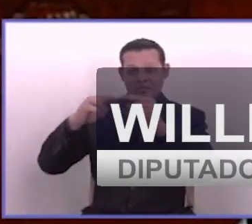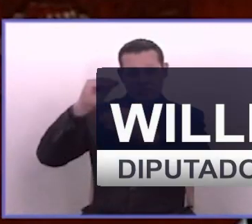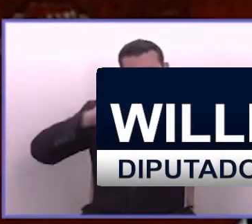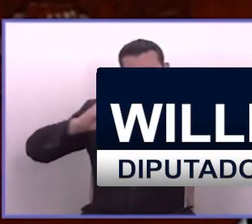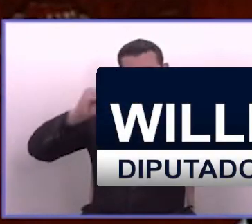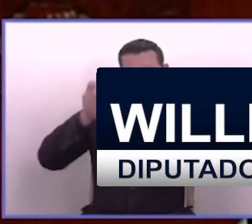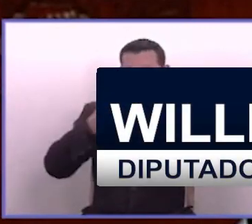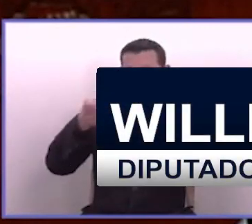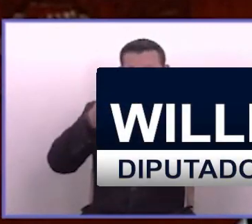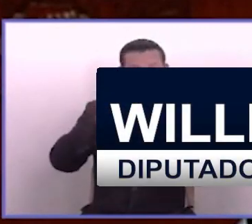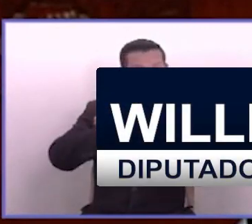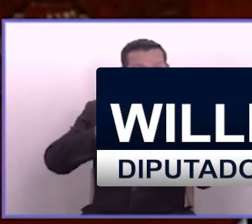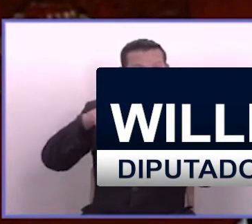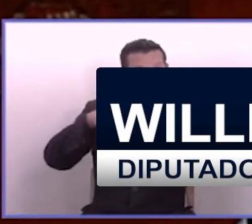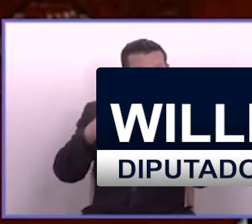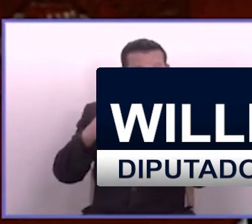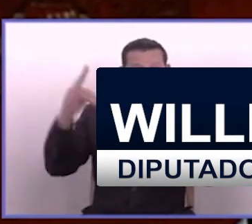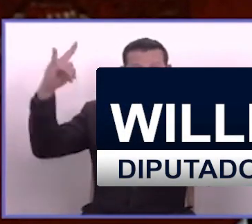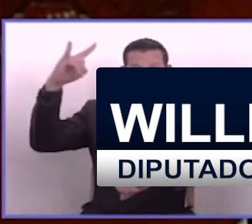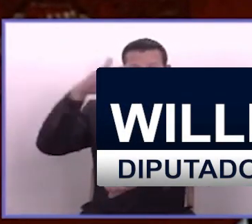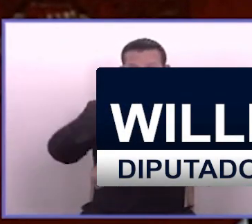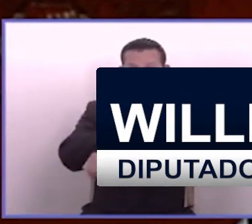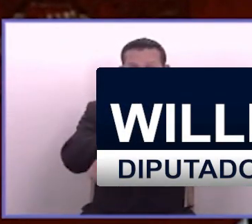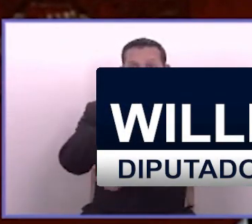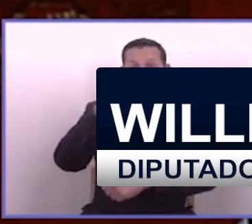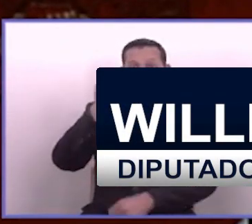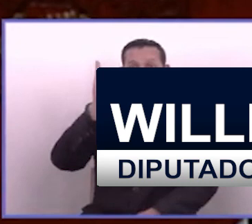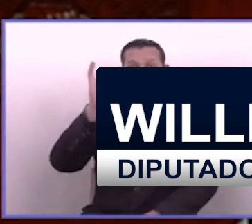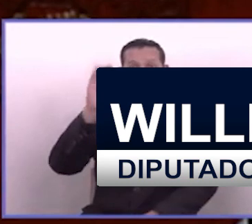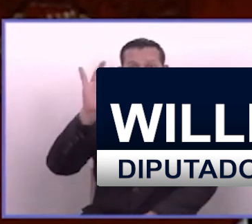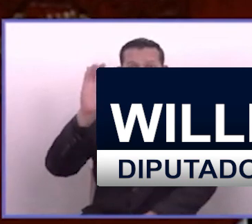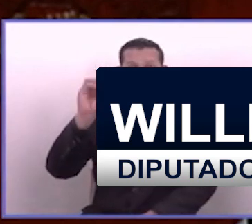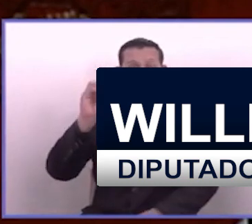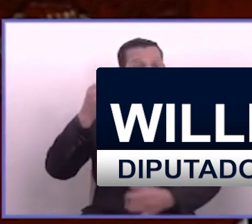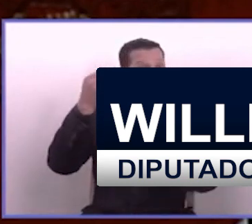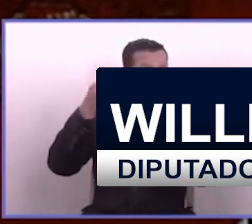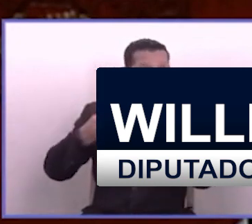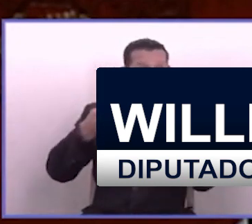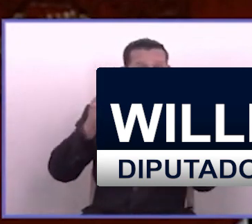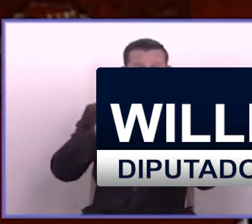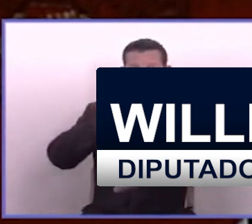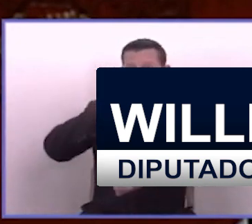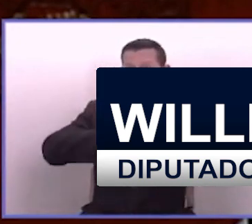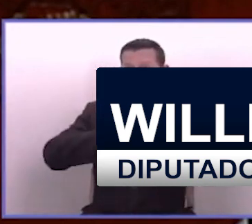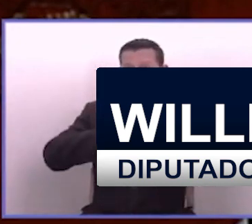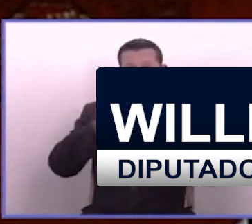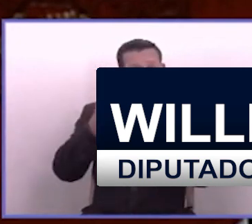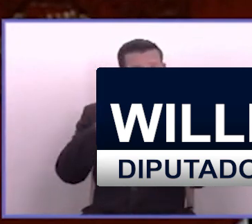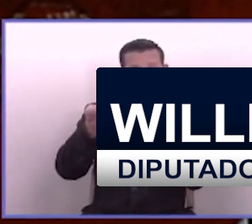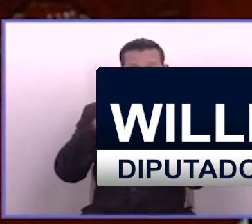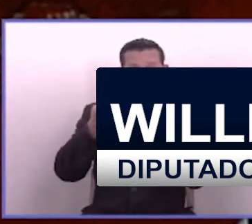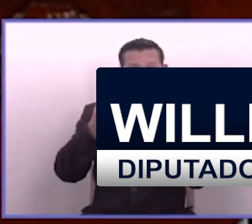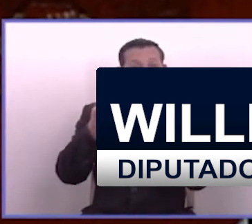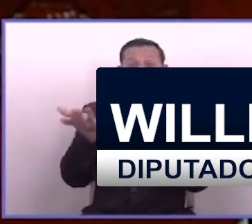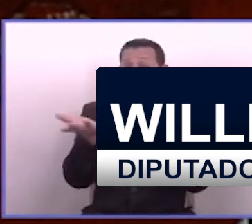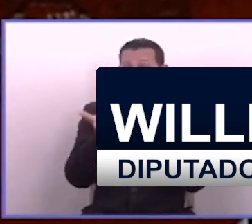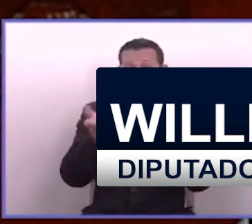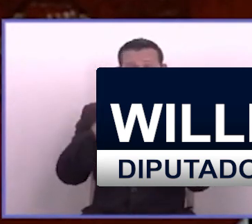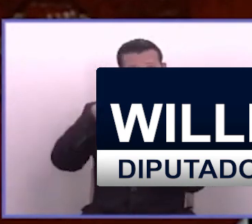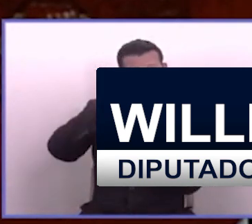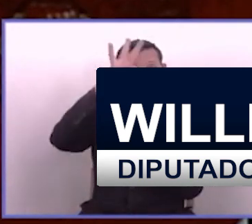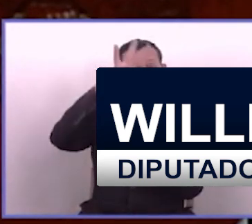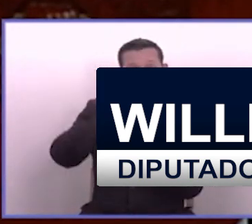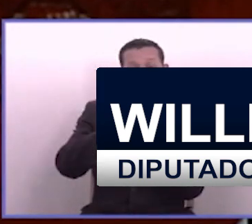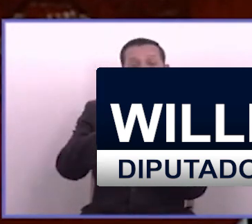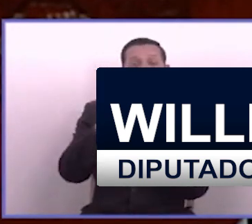administración, operación y mantenimiento del Aeropuerto Internacional del Pacífico, con la finalidad de establecer un marco regulatorio especial para la